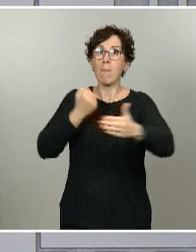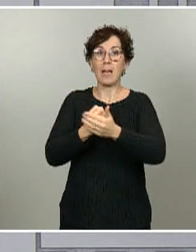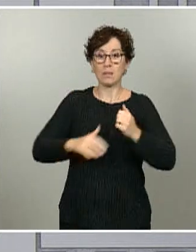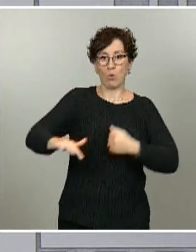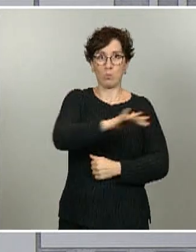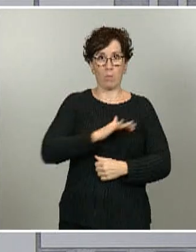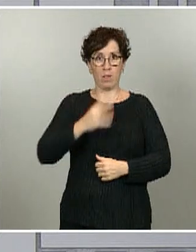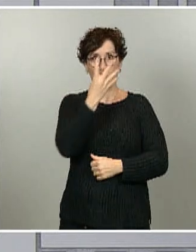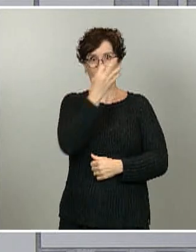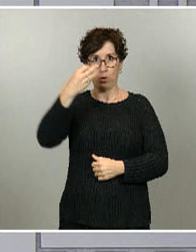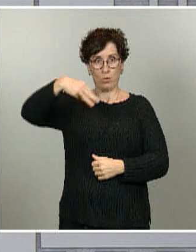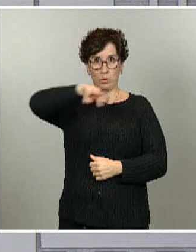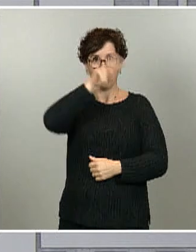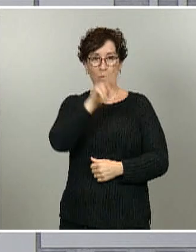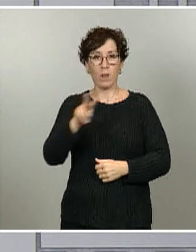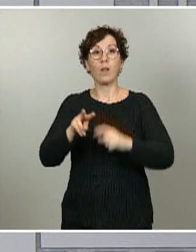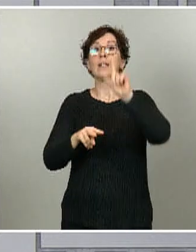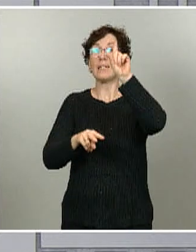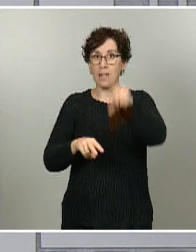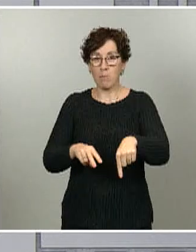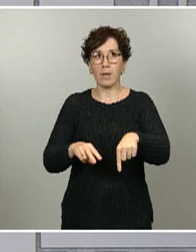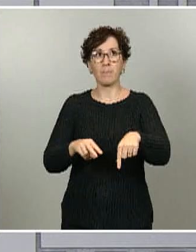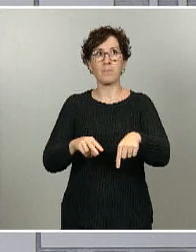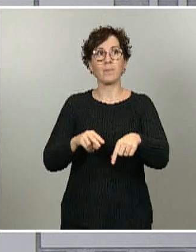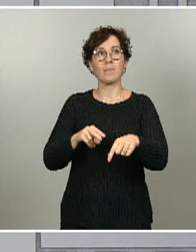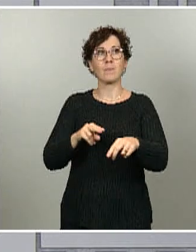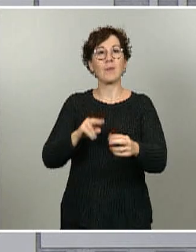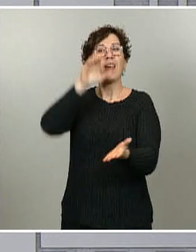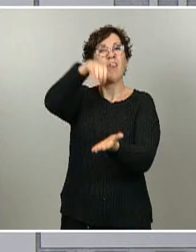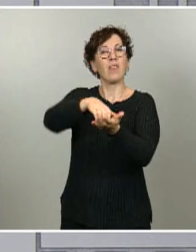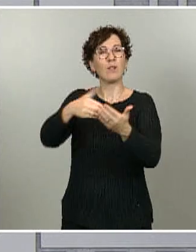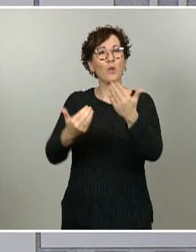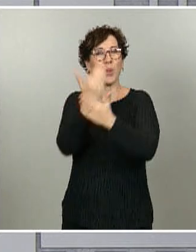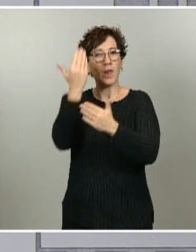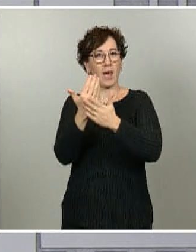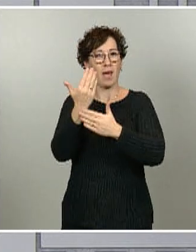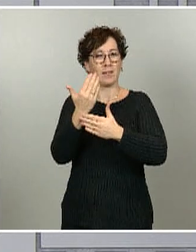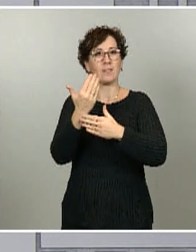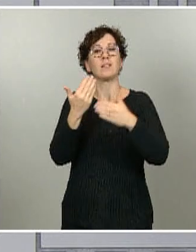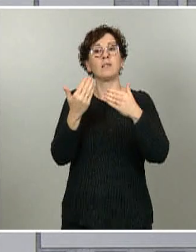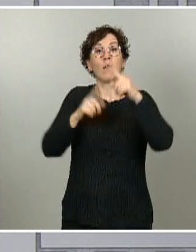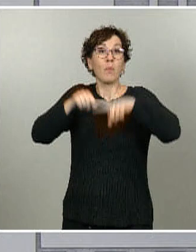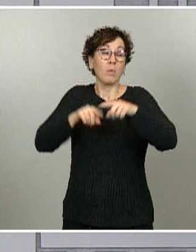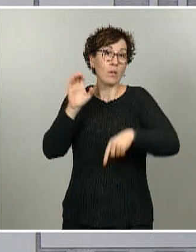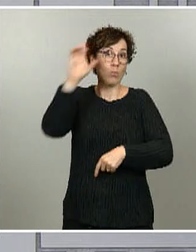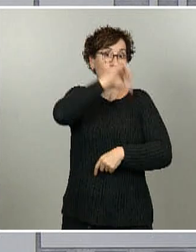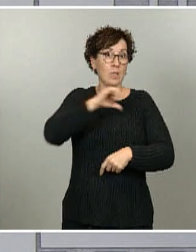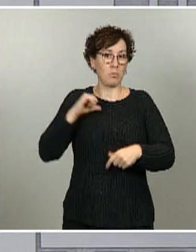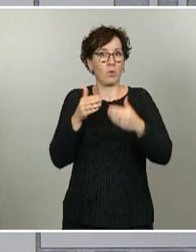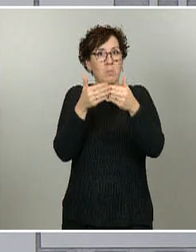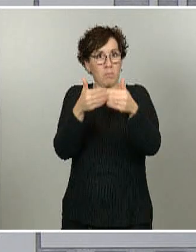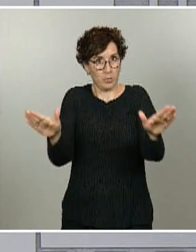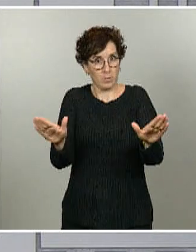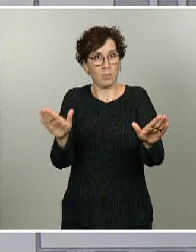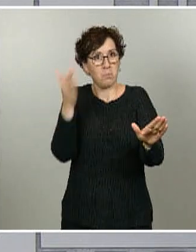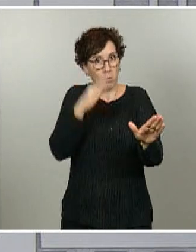permite también que la apertura de centros de día la determinen las comunidades autónomas, garantizando en todo caso que se presta